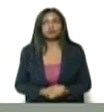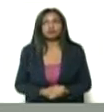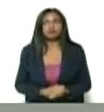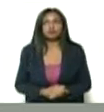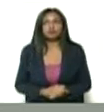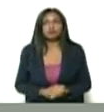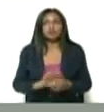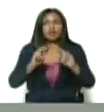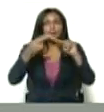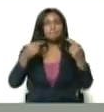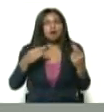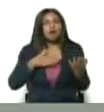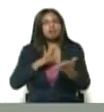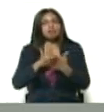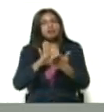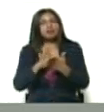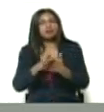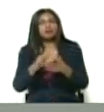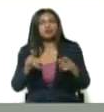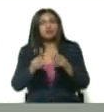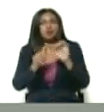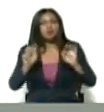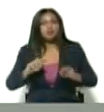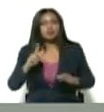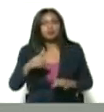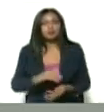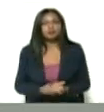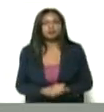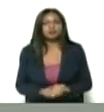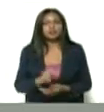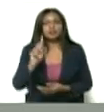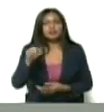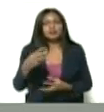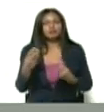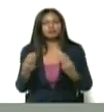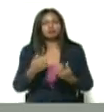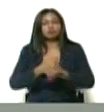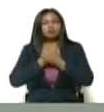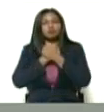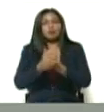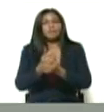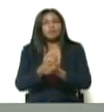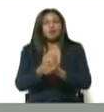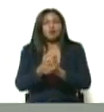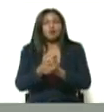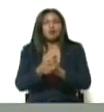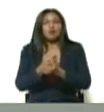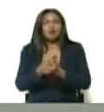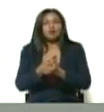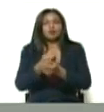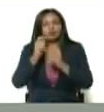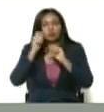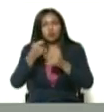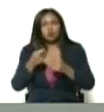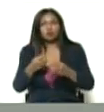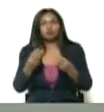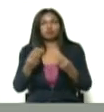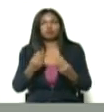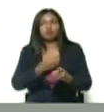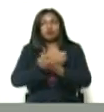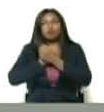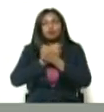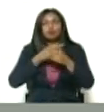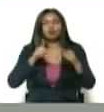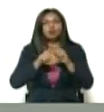en paz, con mucha creatividad y también con mucho amor y humor, como dijera Aquiles Nazoa, mucho amor y